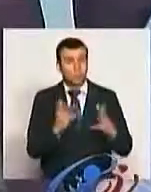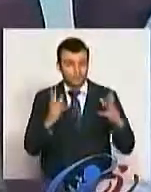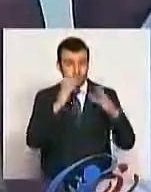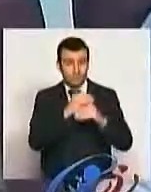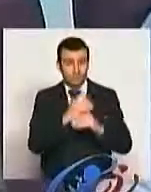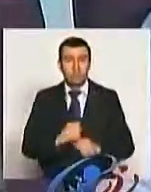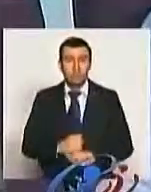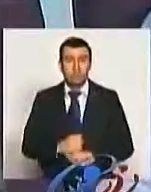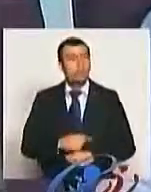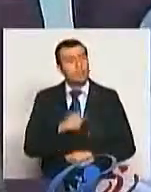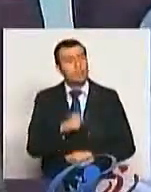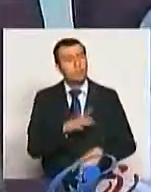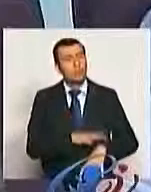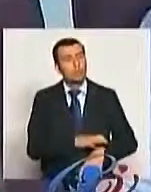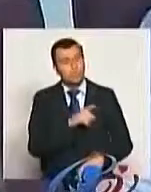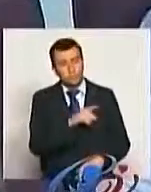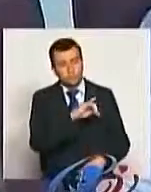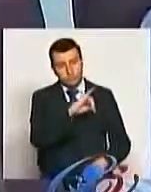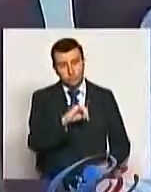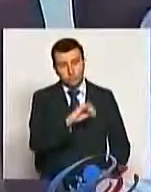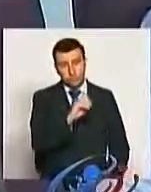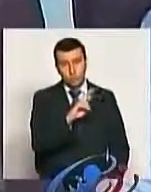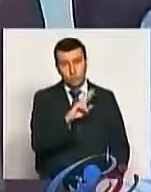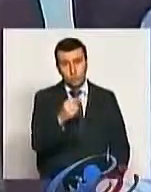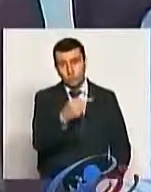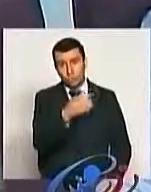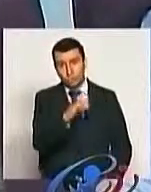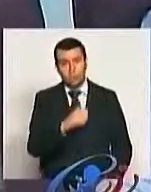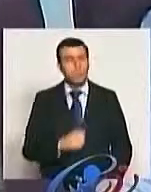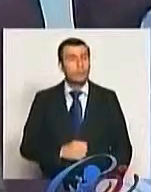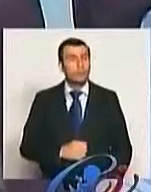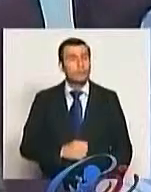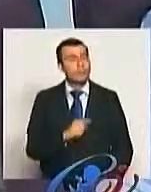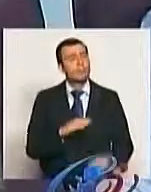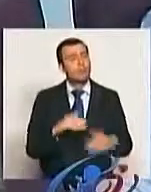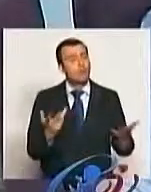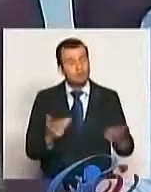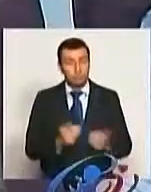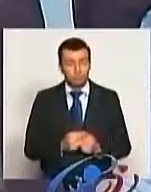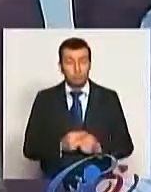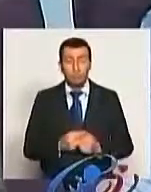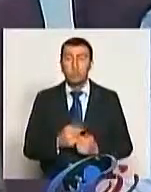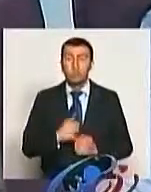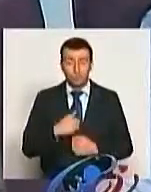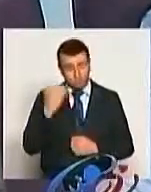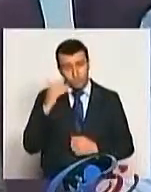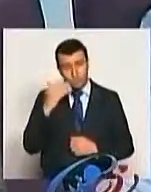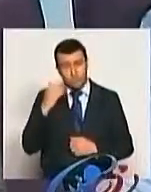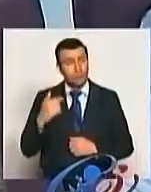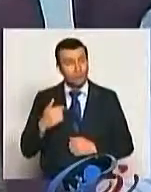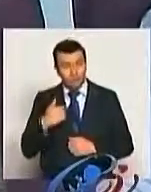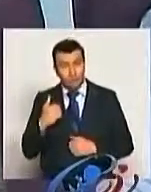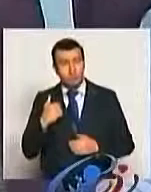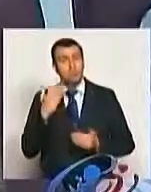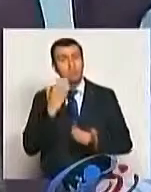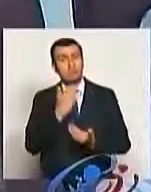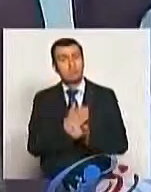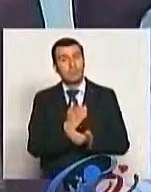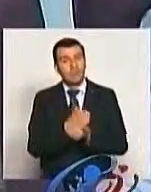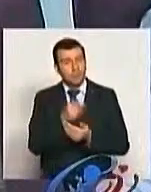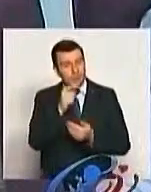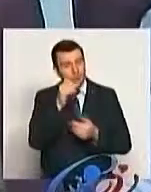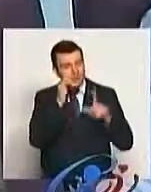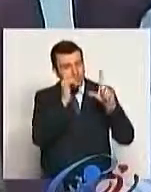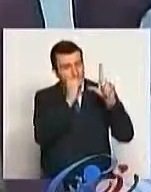noches. Doctor Jorge Enrique, yo soy la señora, ¿cómo me le va? Yo soy la señora que me tomé la videocápsula, de pronto usted me